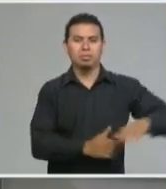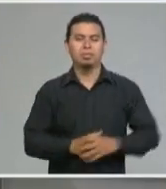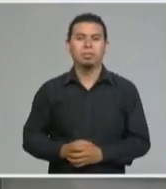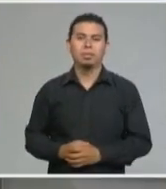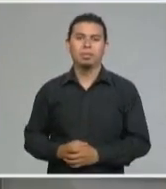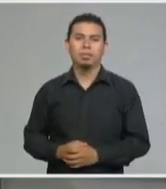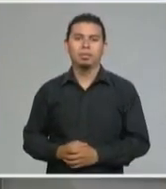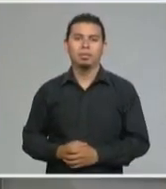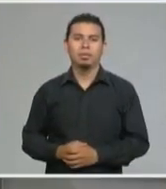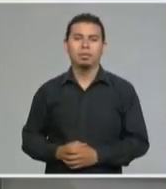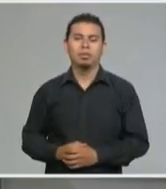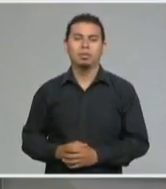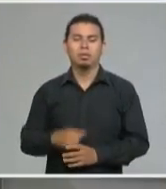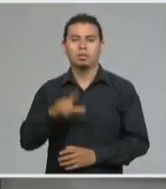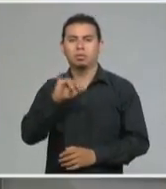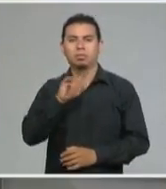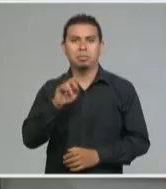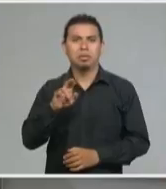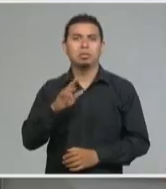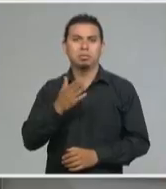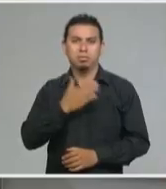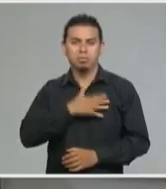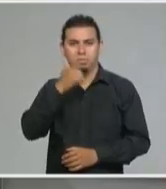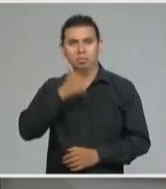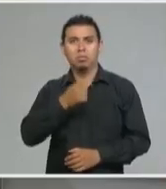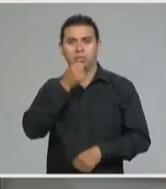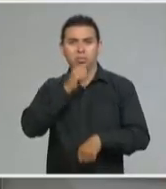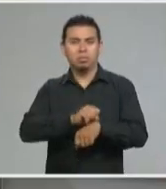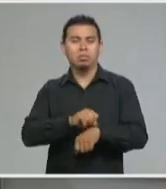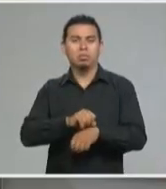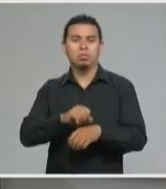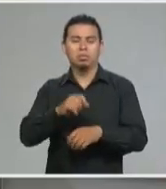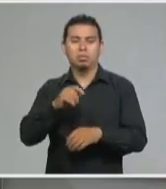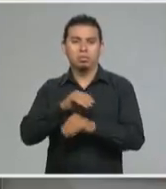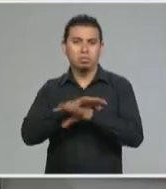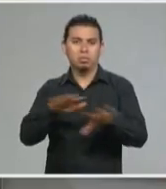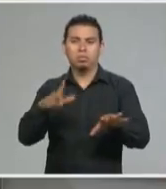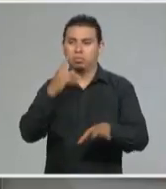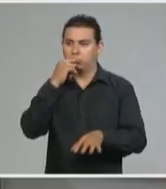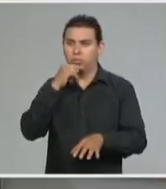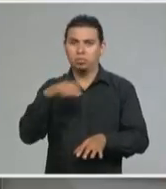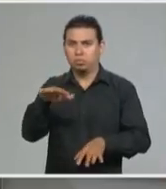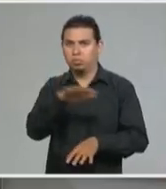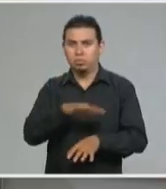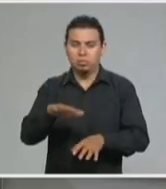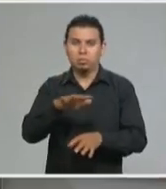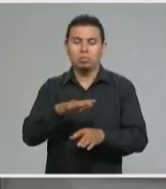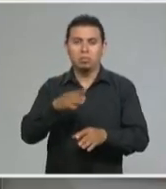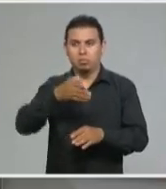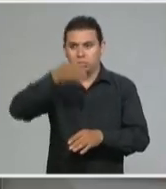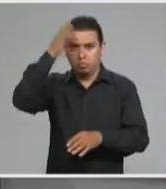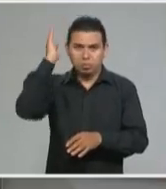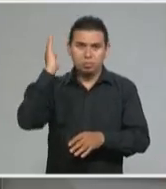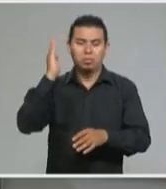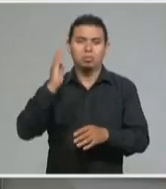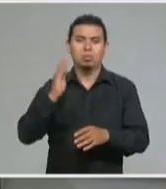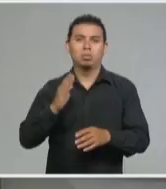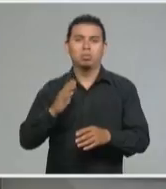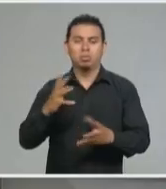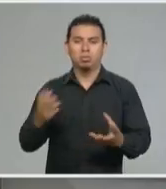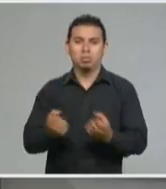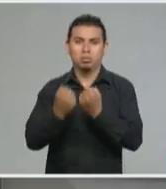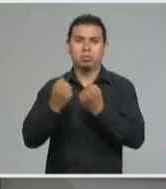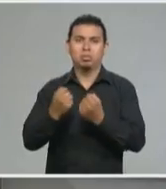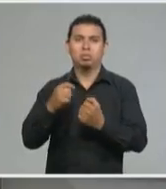Gracias, Lisbeth. Buenas noches. Por cierto, debo comentarle que la Secretaría de Seguridad Pública, a través de la Policía Estatal, el Heroico Cuerpo de Bomberos y Salvavidas,